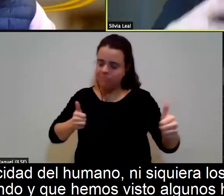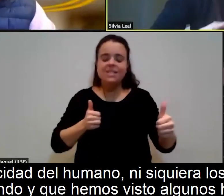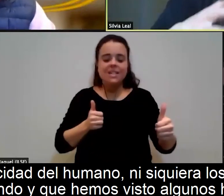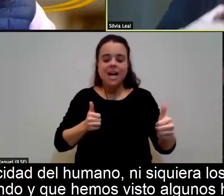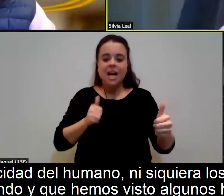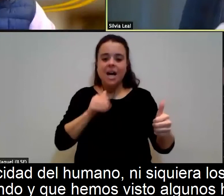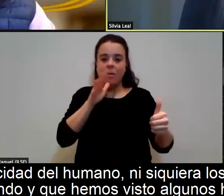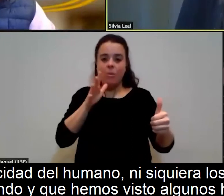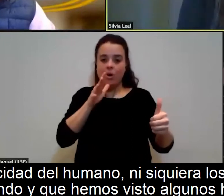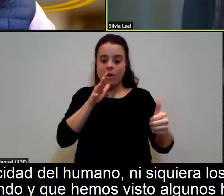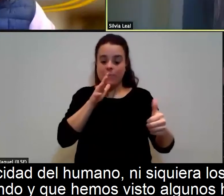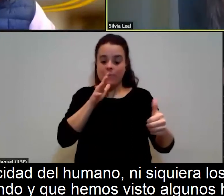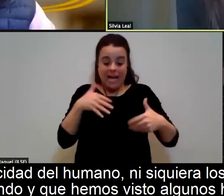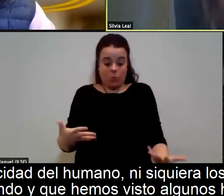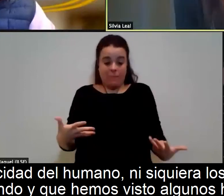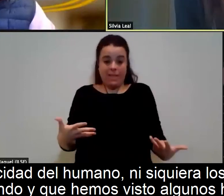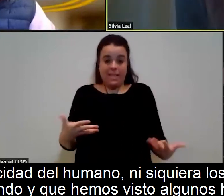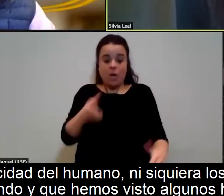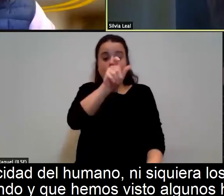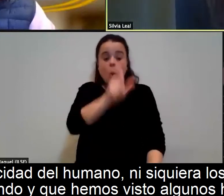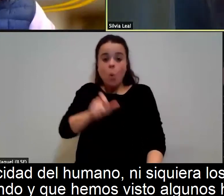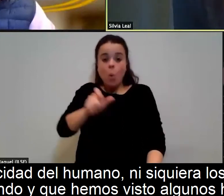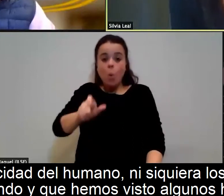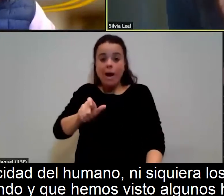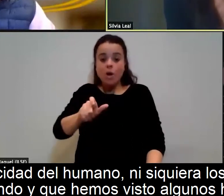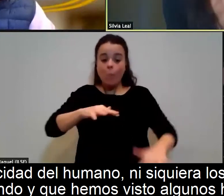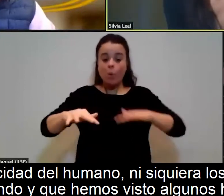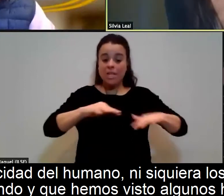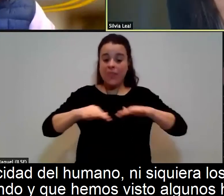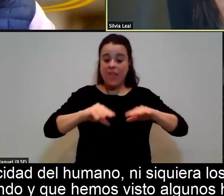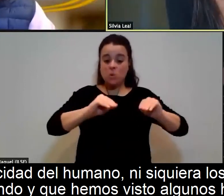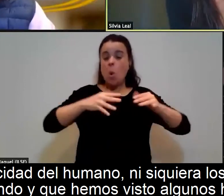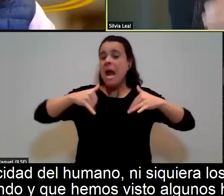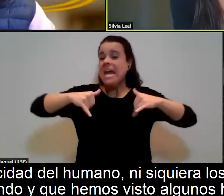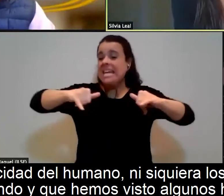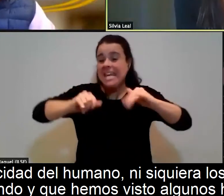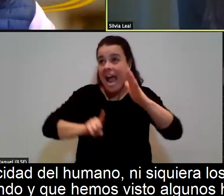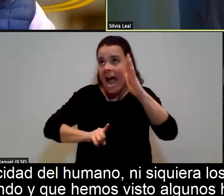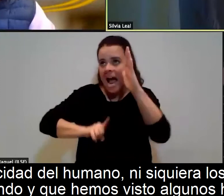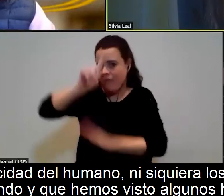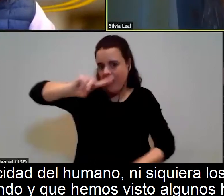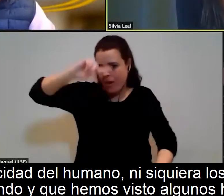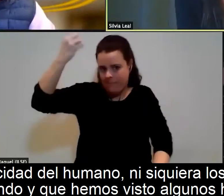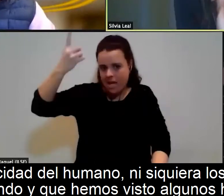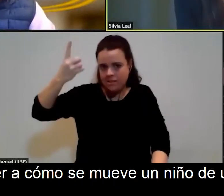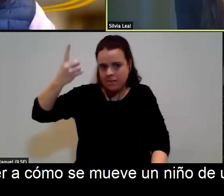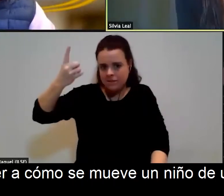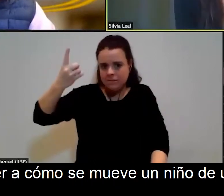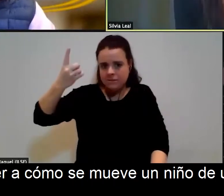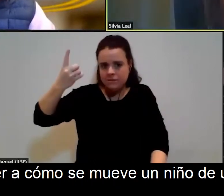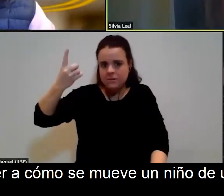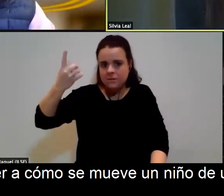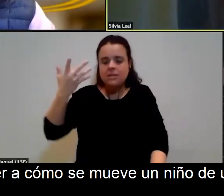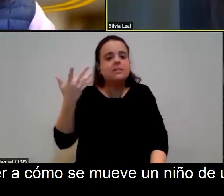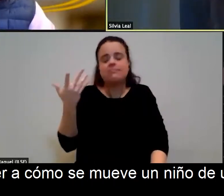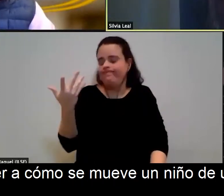la motricidad de un humano, ni siquiera los robots de Boston Dynamics, que son los más avanzados del mundo y que hemos visto algunos haciendo parkour, se puede llegar